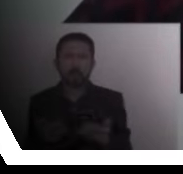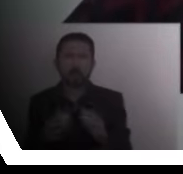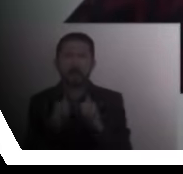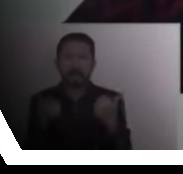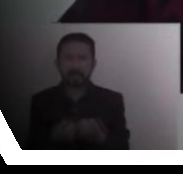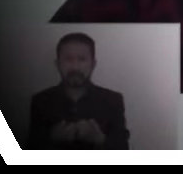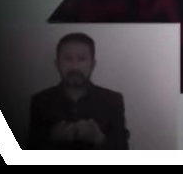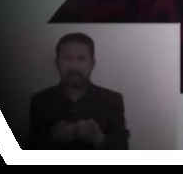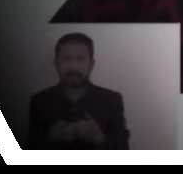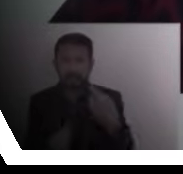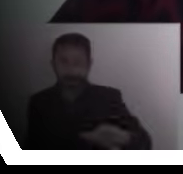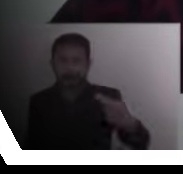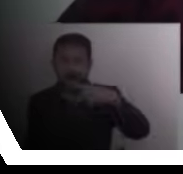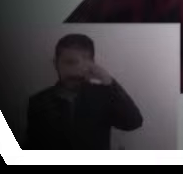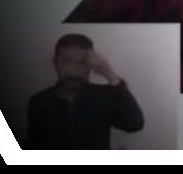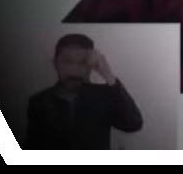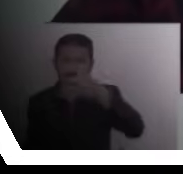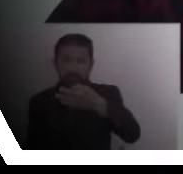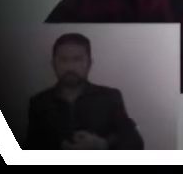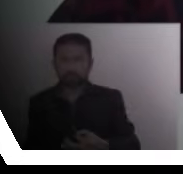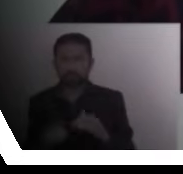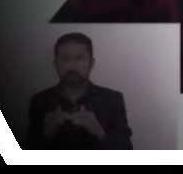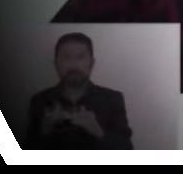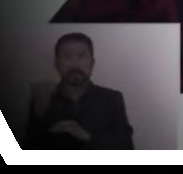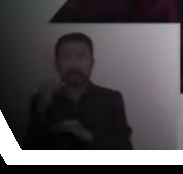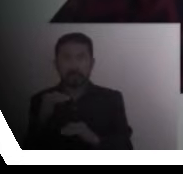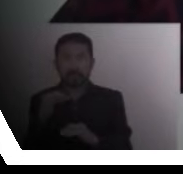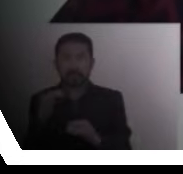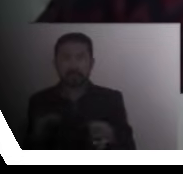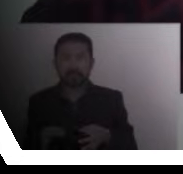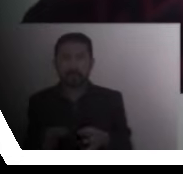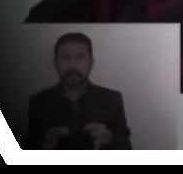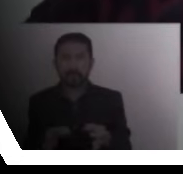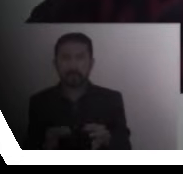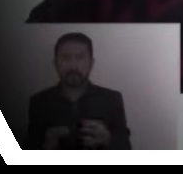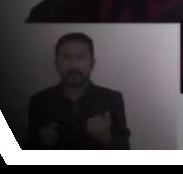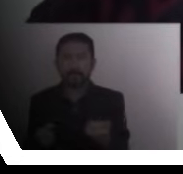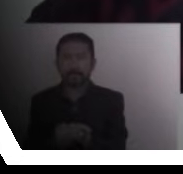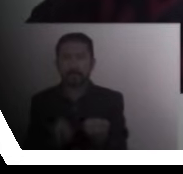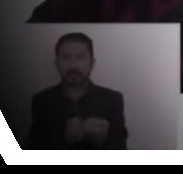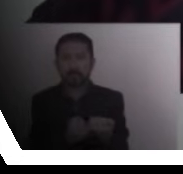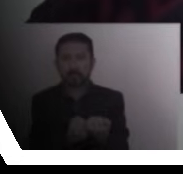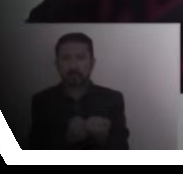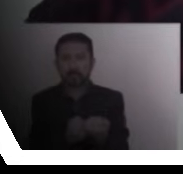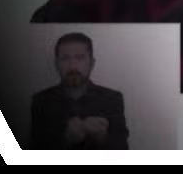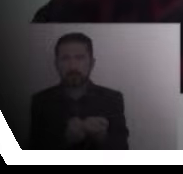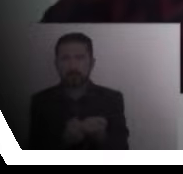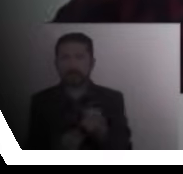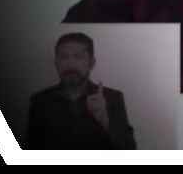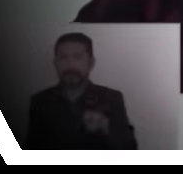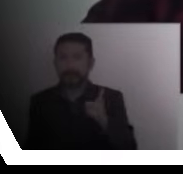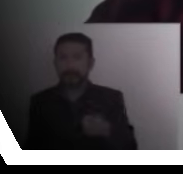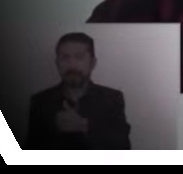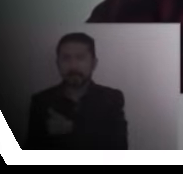organizaciones que hacen bien su trabajo pero que se limita también la forma en Cómo se apoya respecto a que exista una